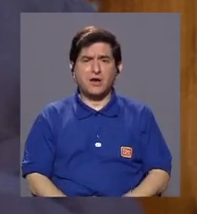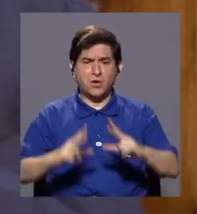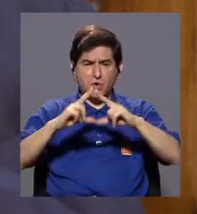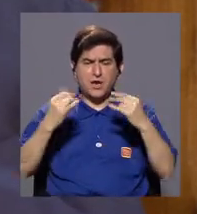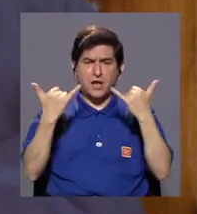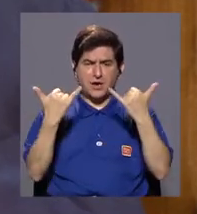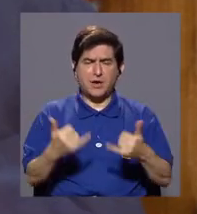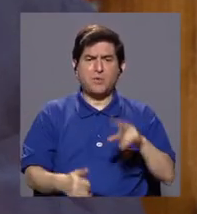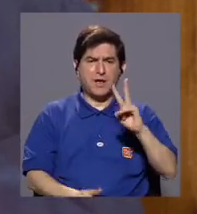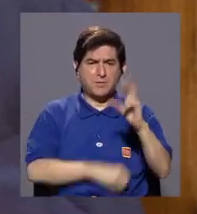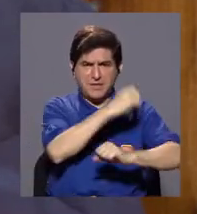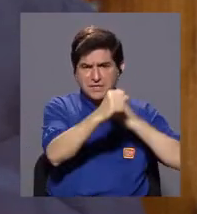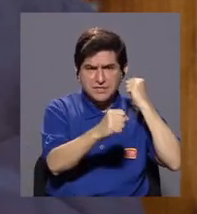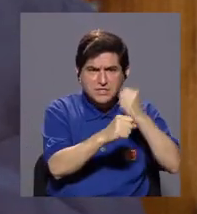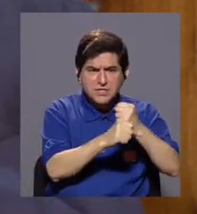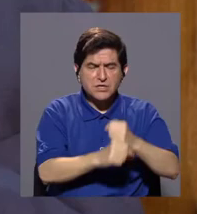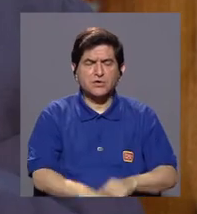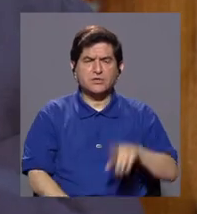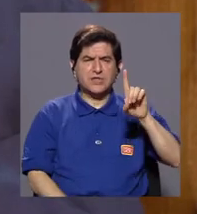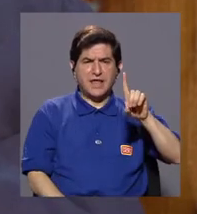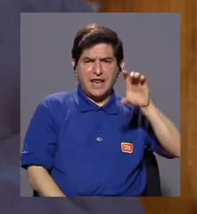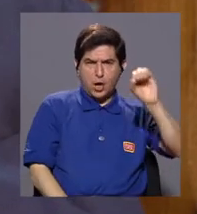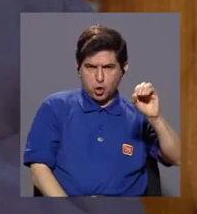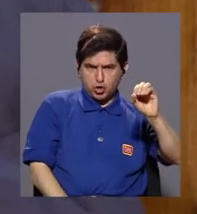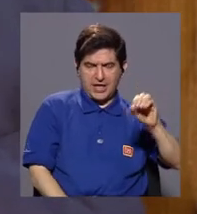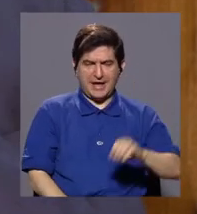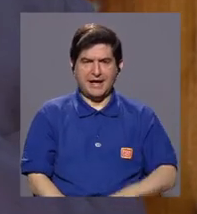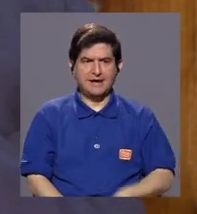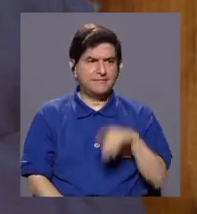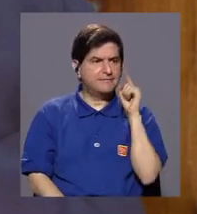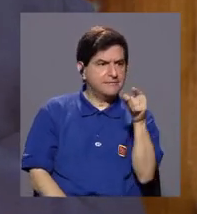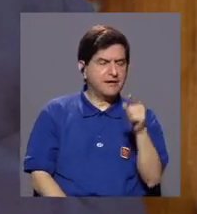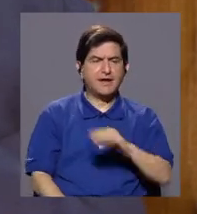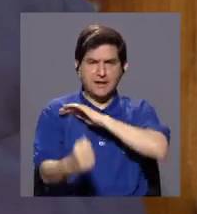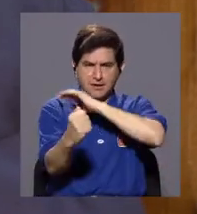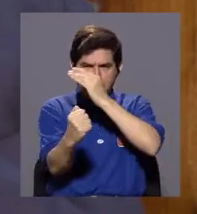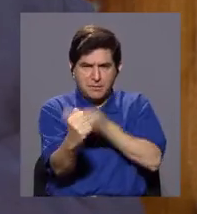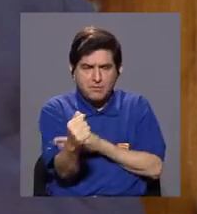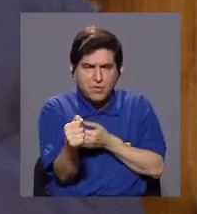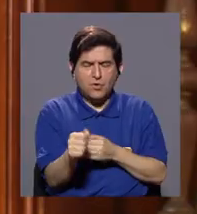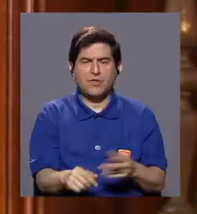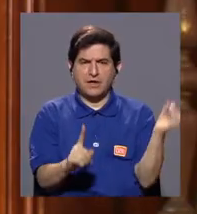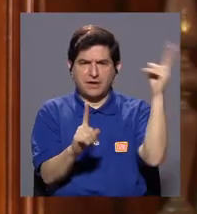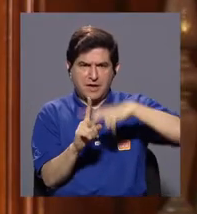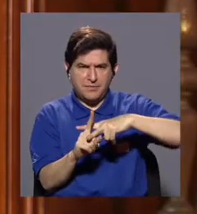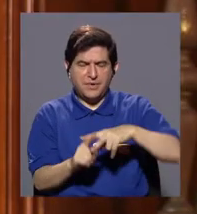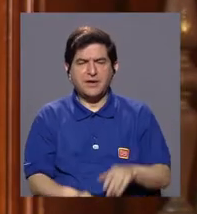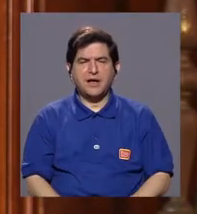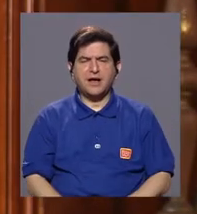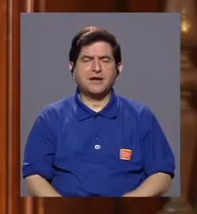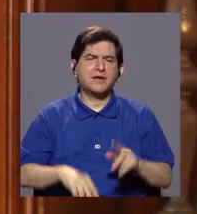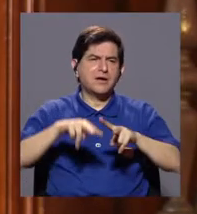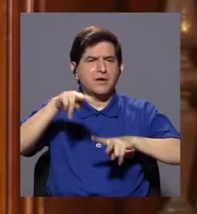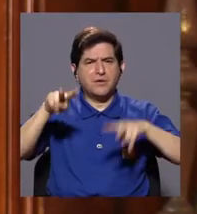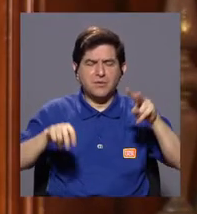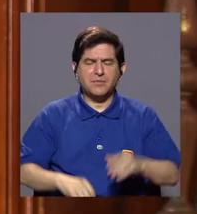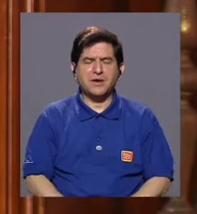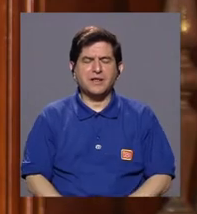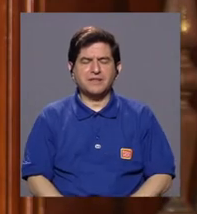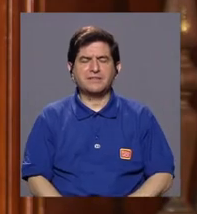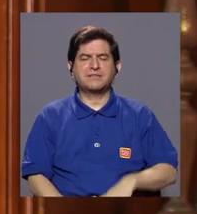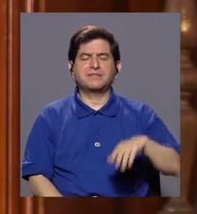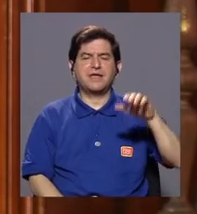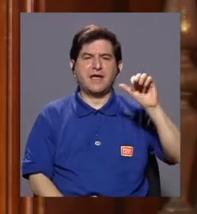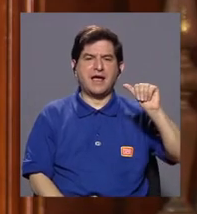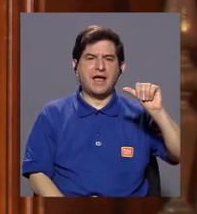Nicaragua en estos 22 años en que Ortega ha estado en el poder y por los intervalos de Alemán